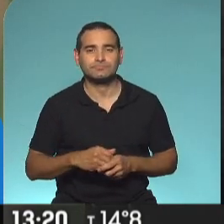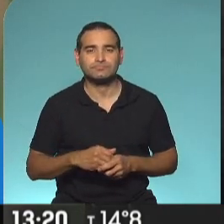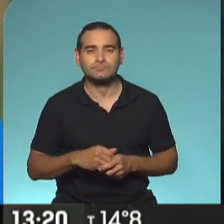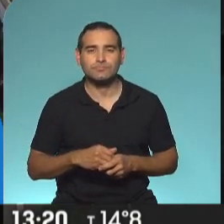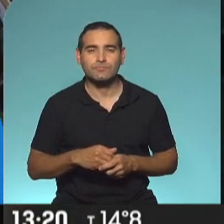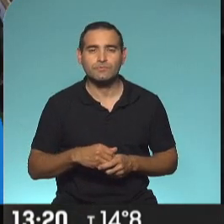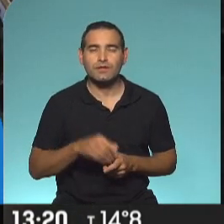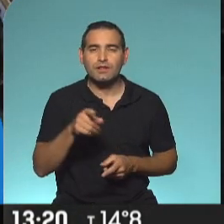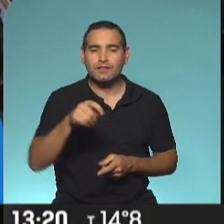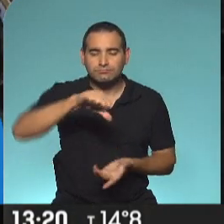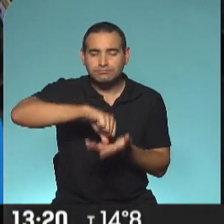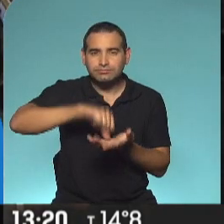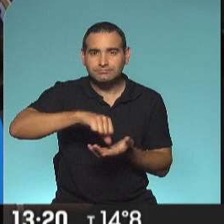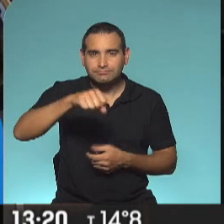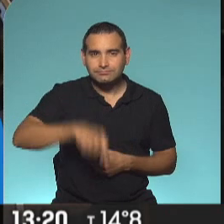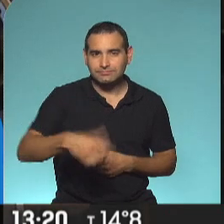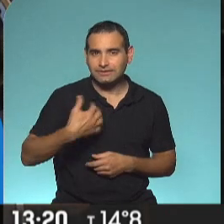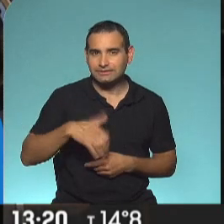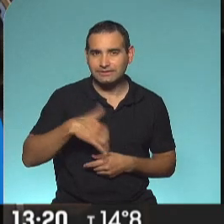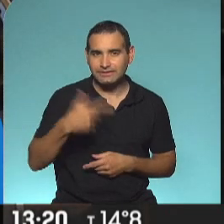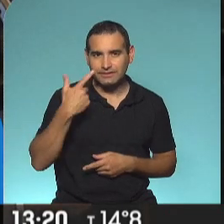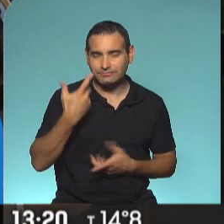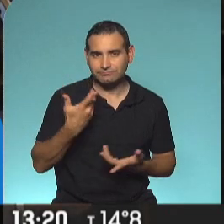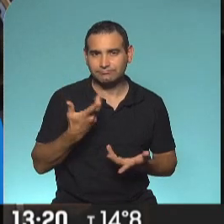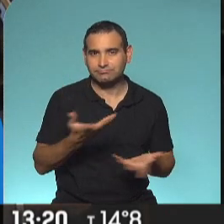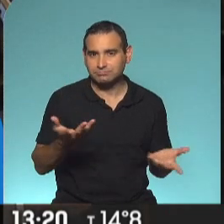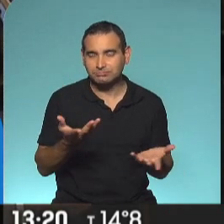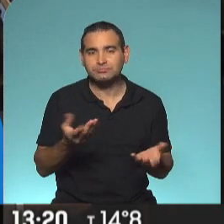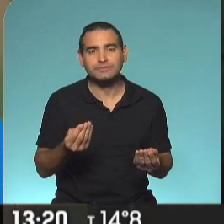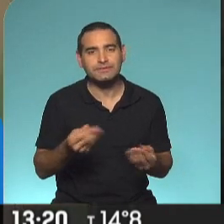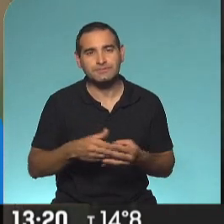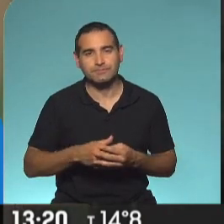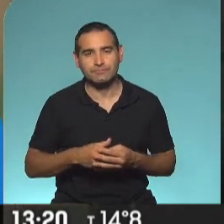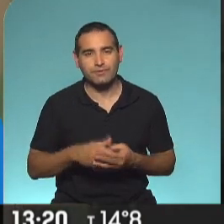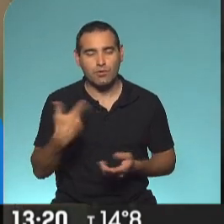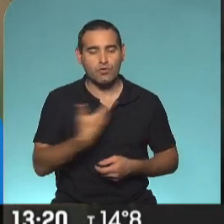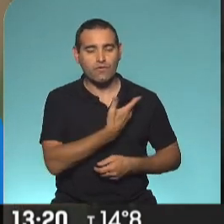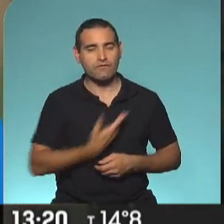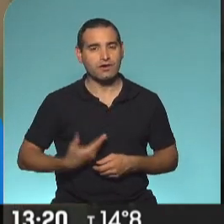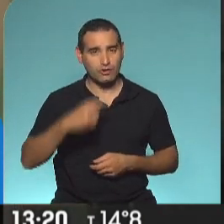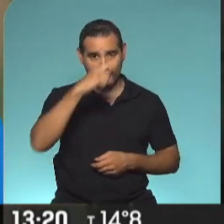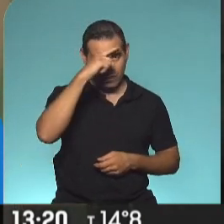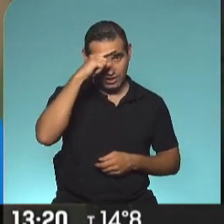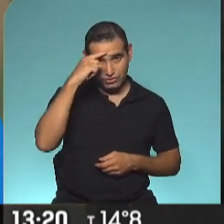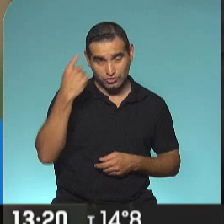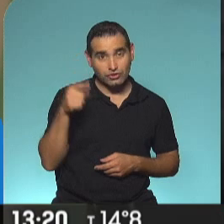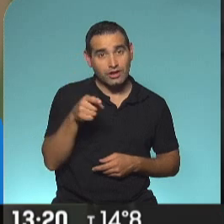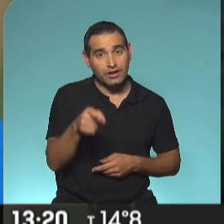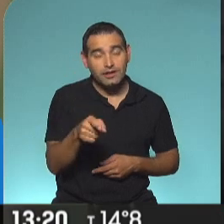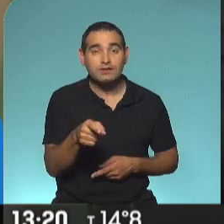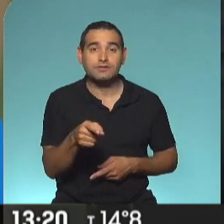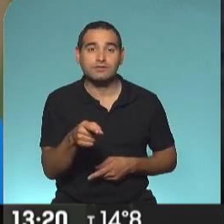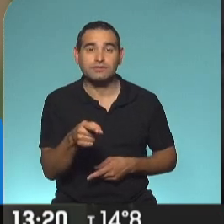El país es unitario en todas sus dimensiones. Un Estado nacional que acumula y